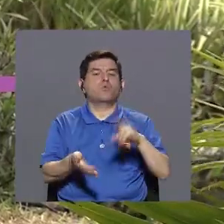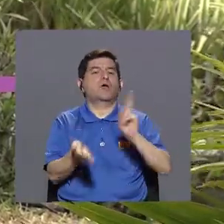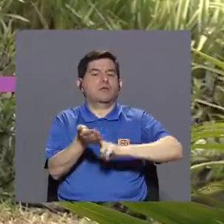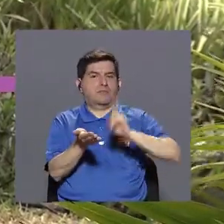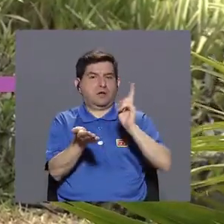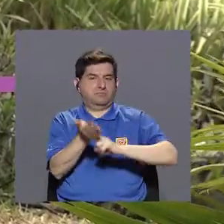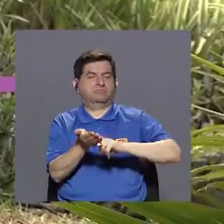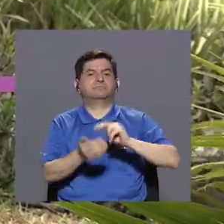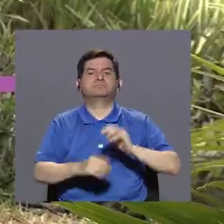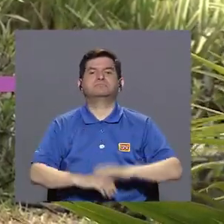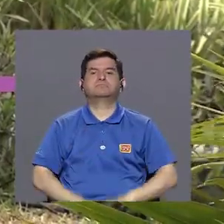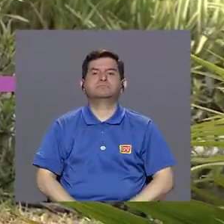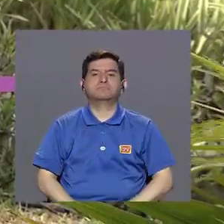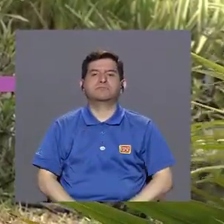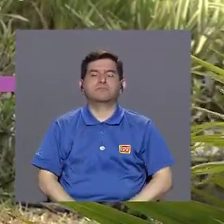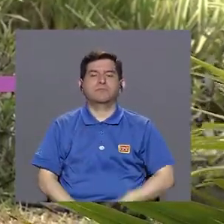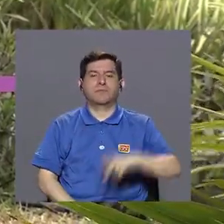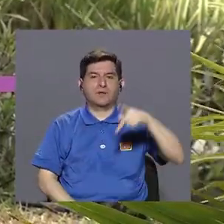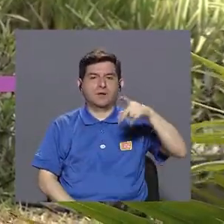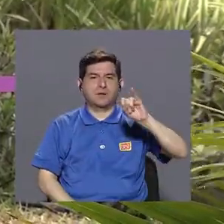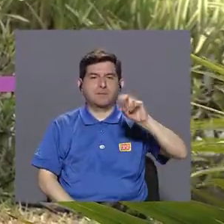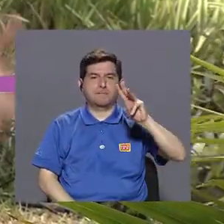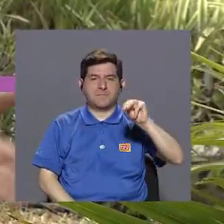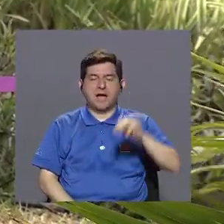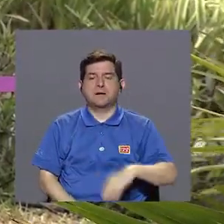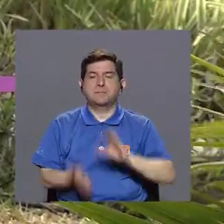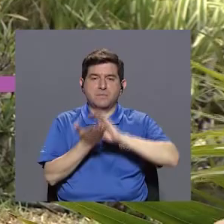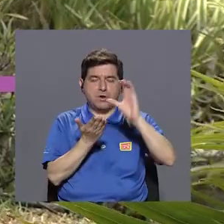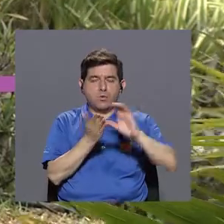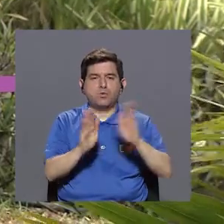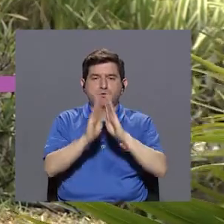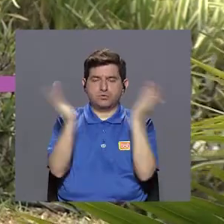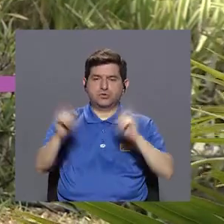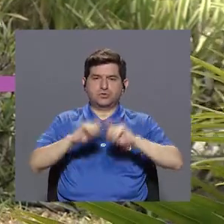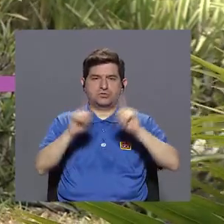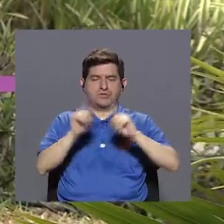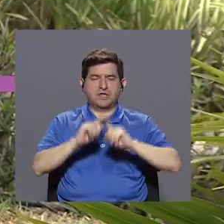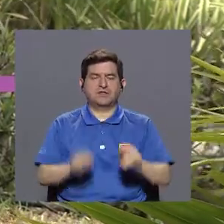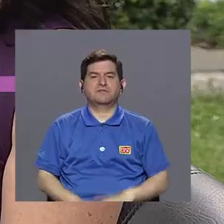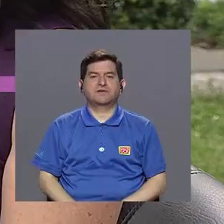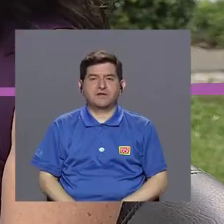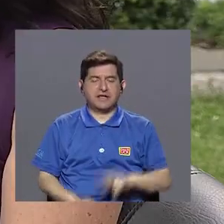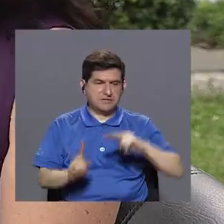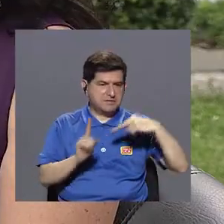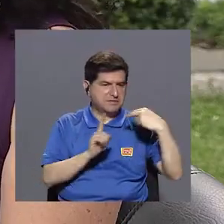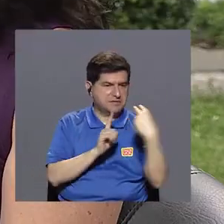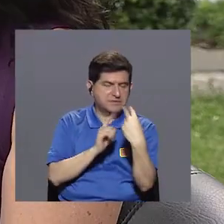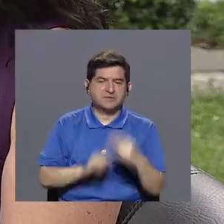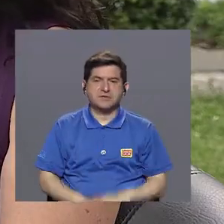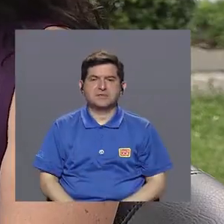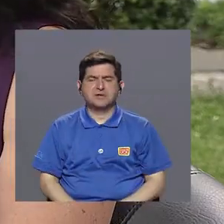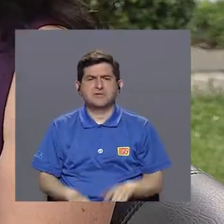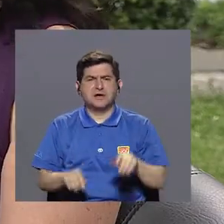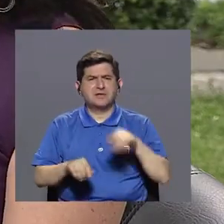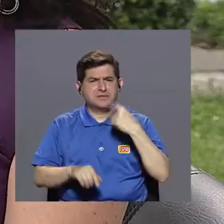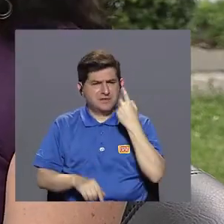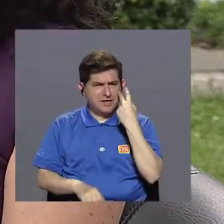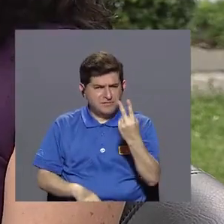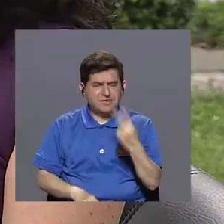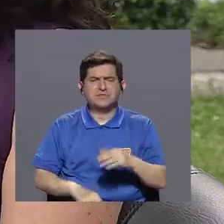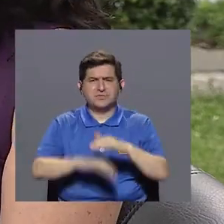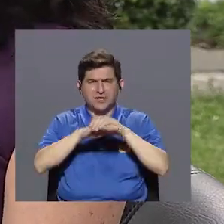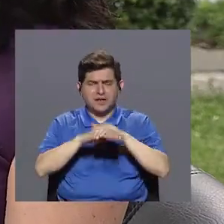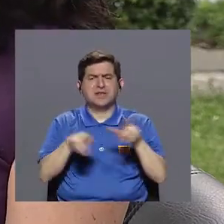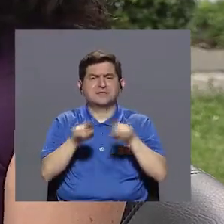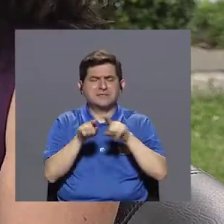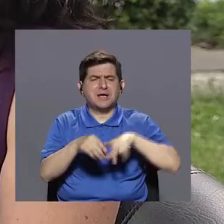puede matricularse en el PIAM. En el PIAM es cursos abiertos. De muchas cosas, de visto de computación, de inglés, pero también